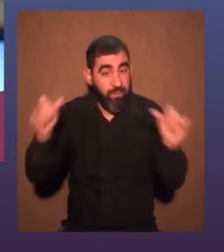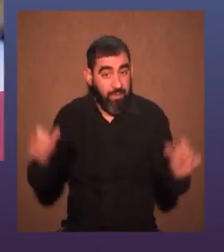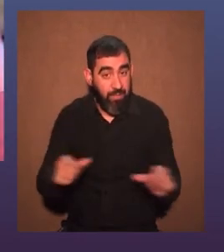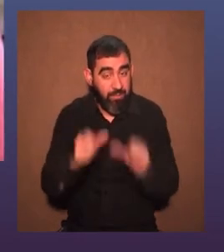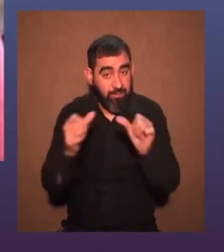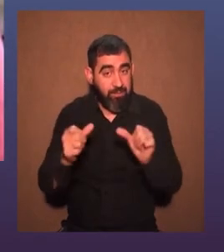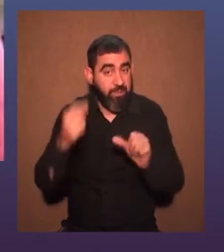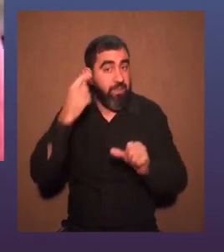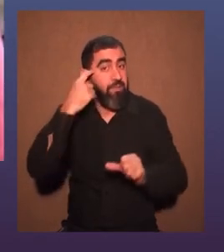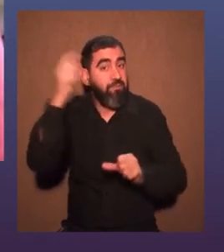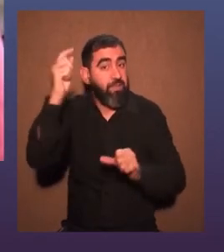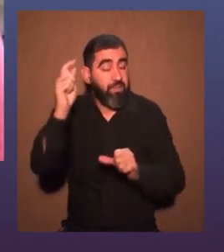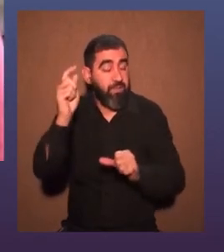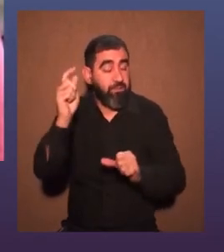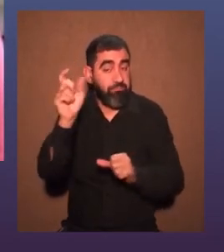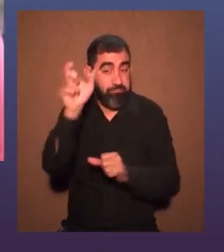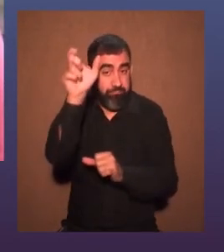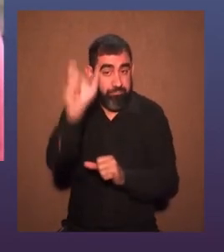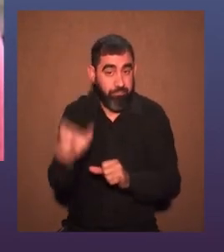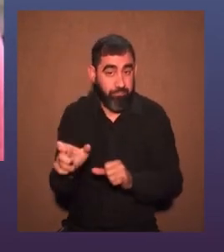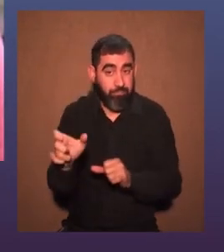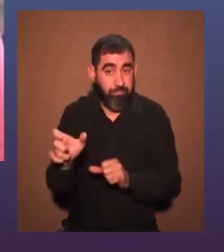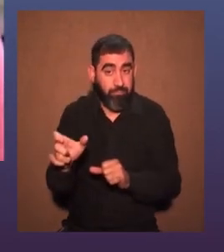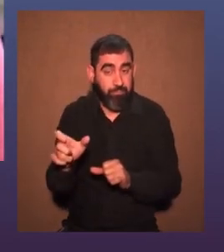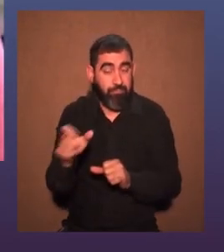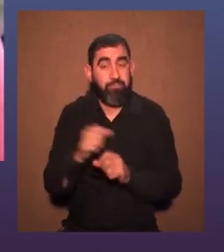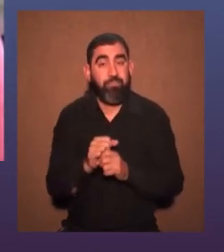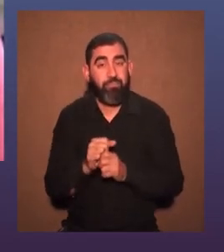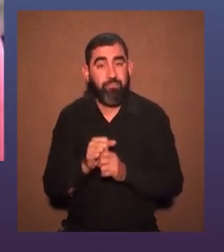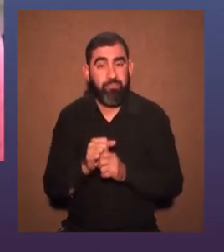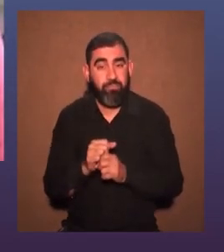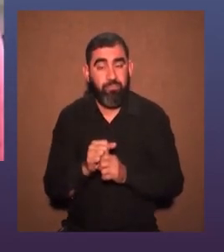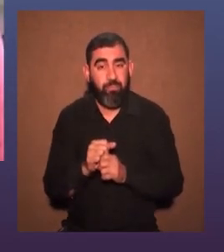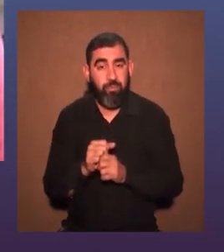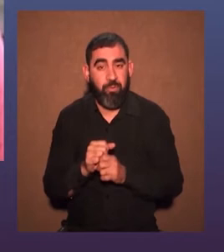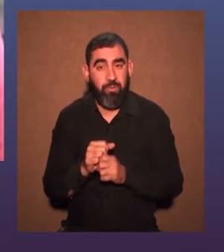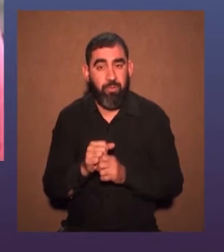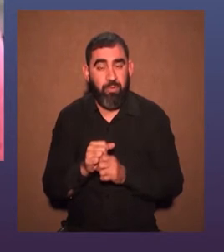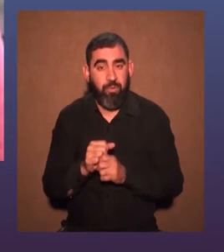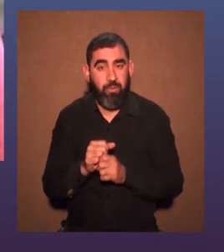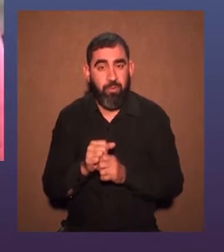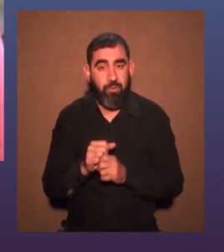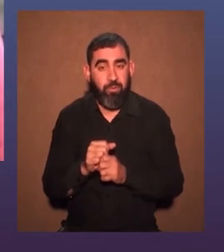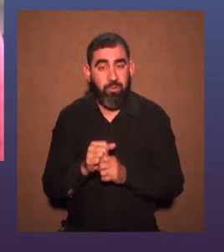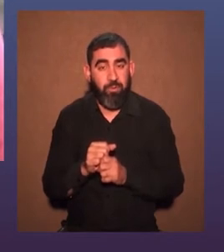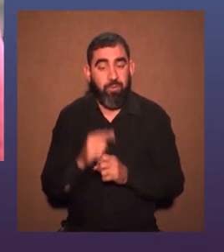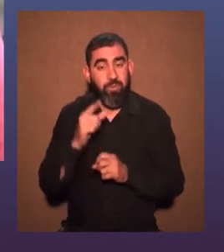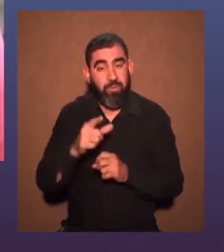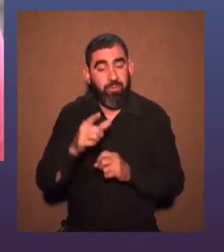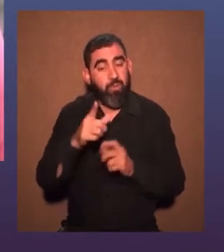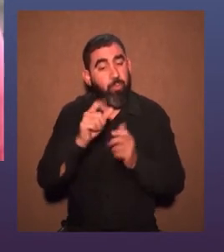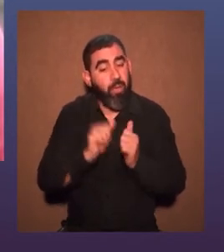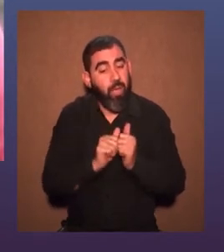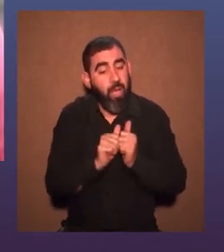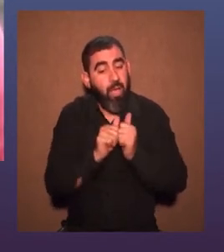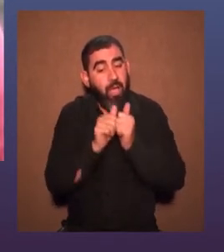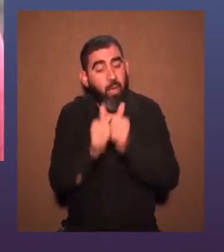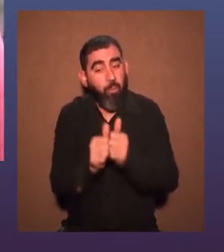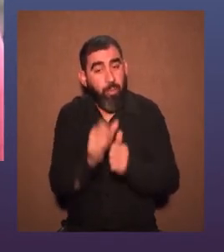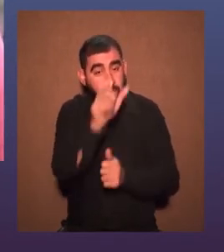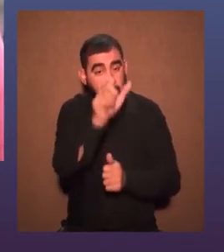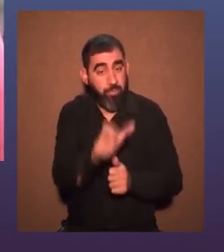poder crear un personaje que sea la rutina. Porque claro, la rutina... Claro. Va a acompañar a